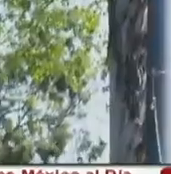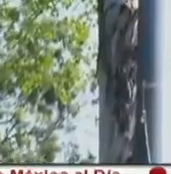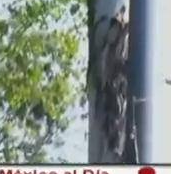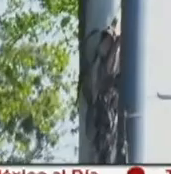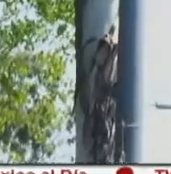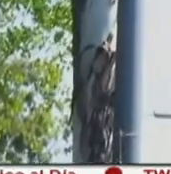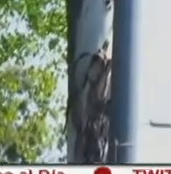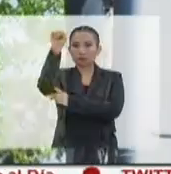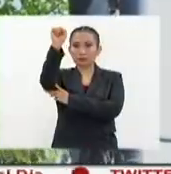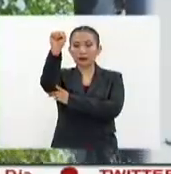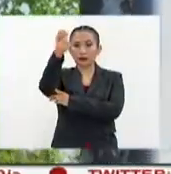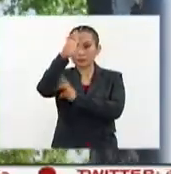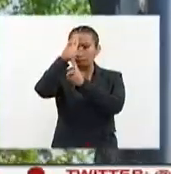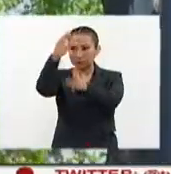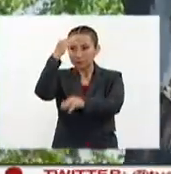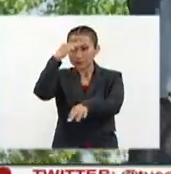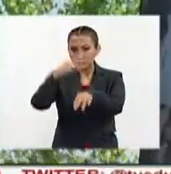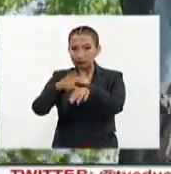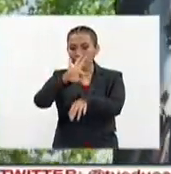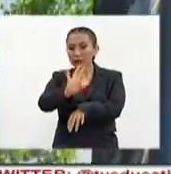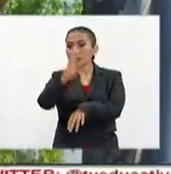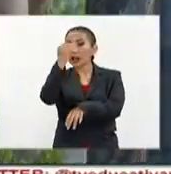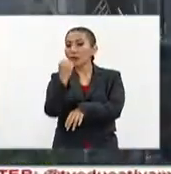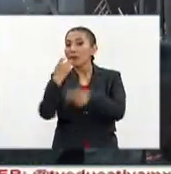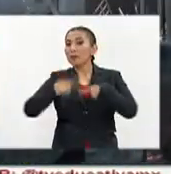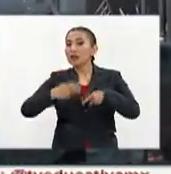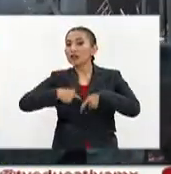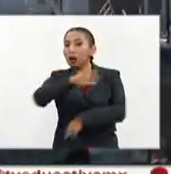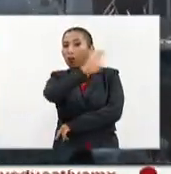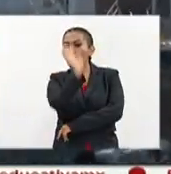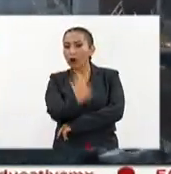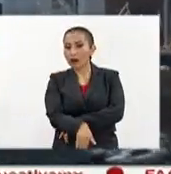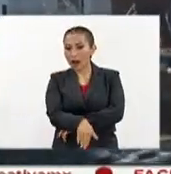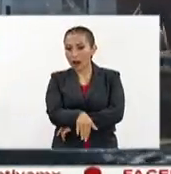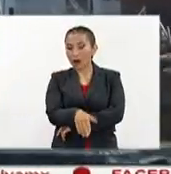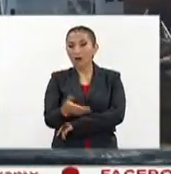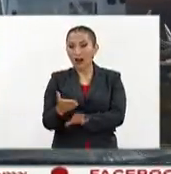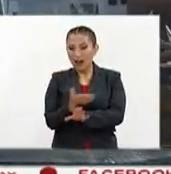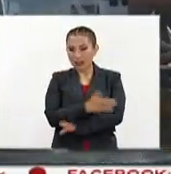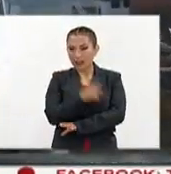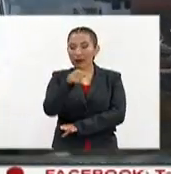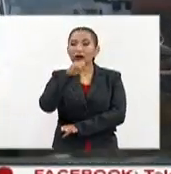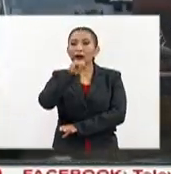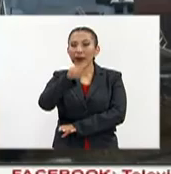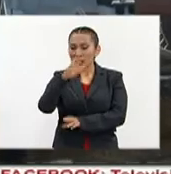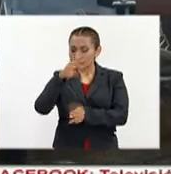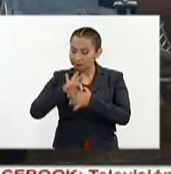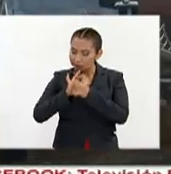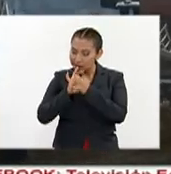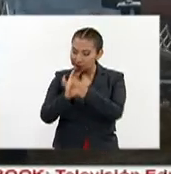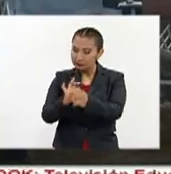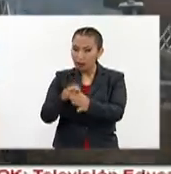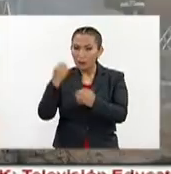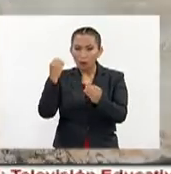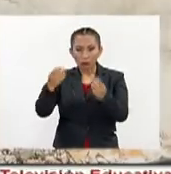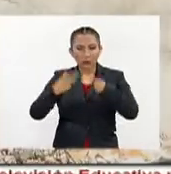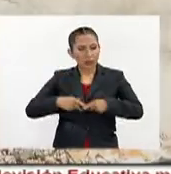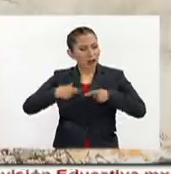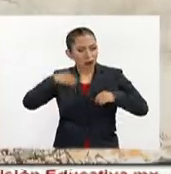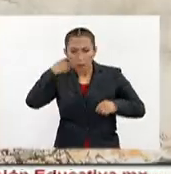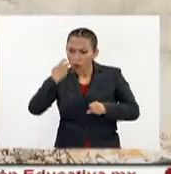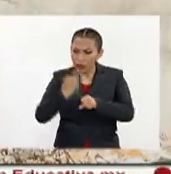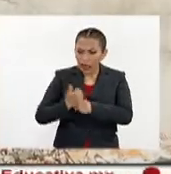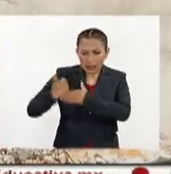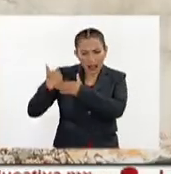Con el puño en alto se honró la memoria de 49 personas fallecidas, pero también en señal de solidaridad por los miles de